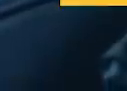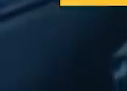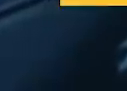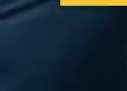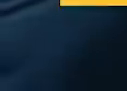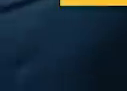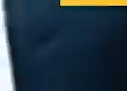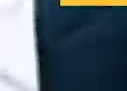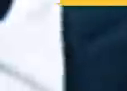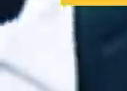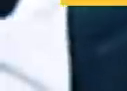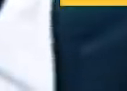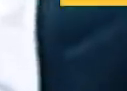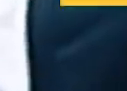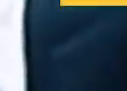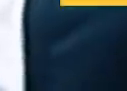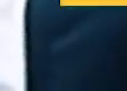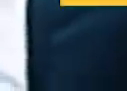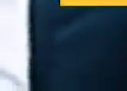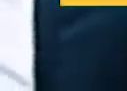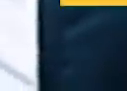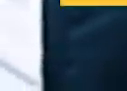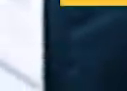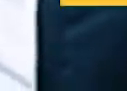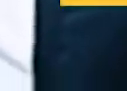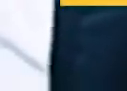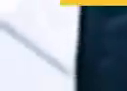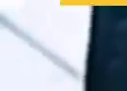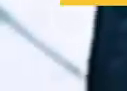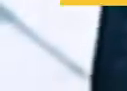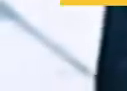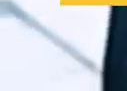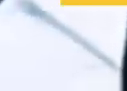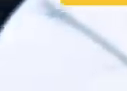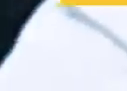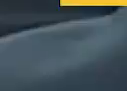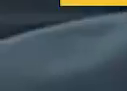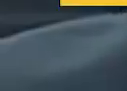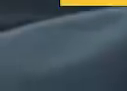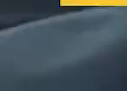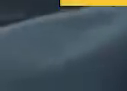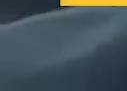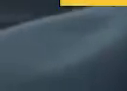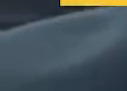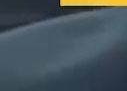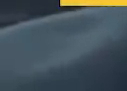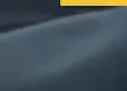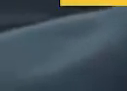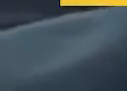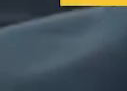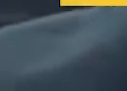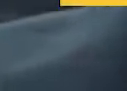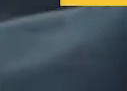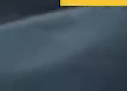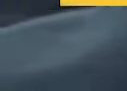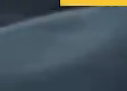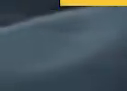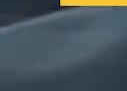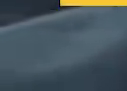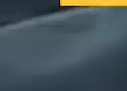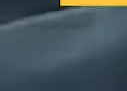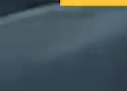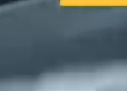que se salía también de todas las normas de conducta de este pleno, pero ya se les olvidó. ¡Vamos a ofrendar la vida, si